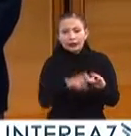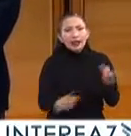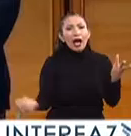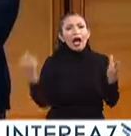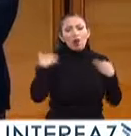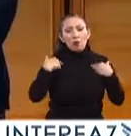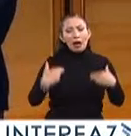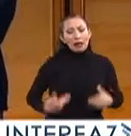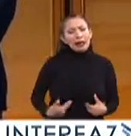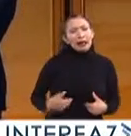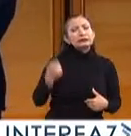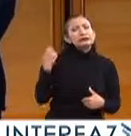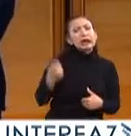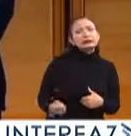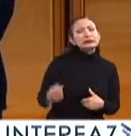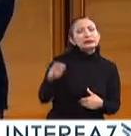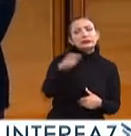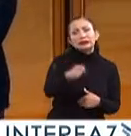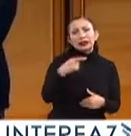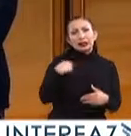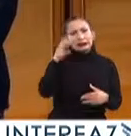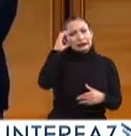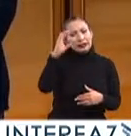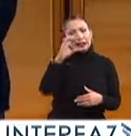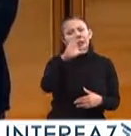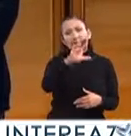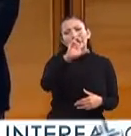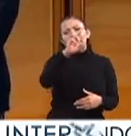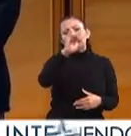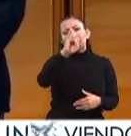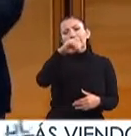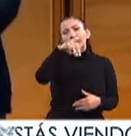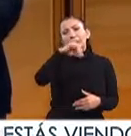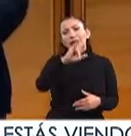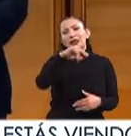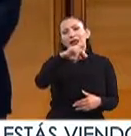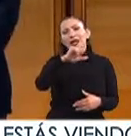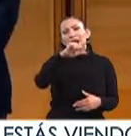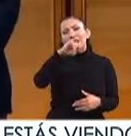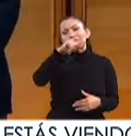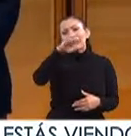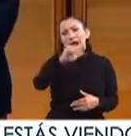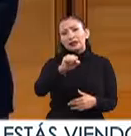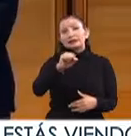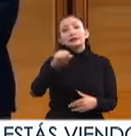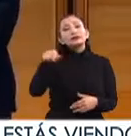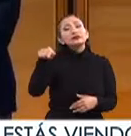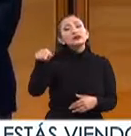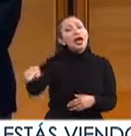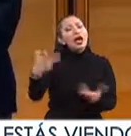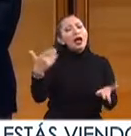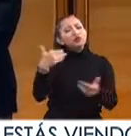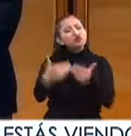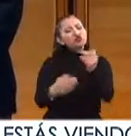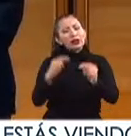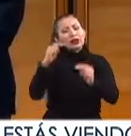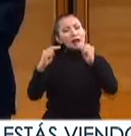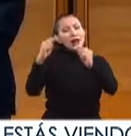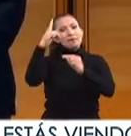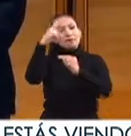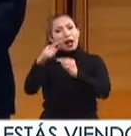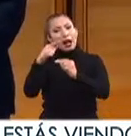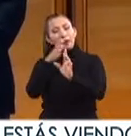psicológicas, humanísticas, criminalísticas, que van avanzando en los diversos niveles